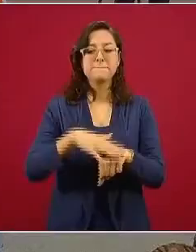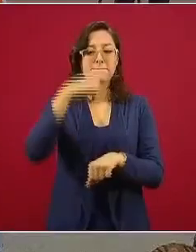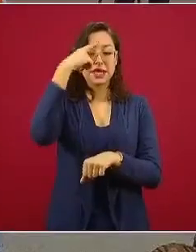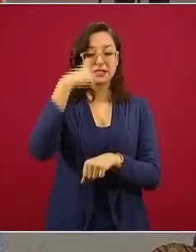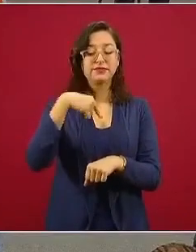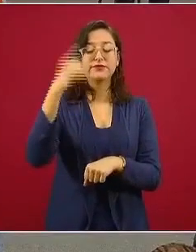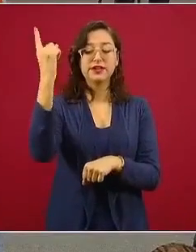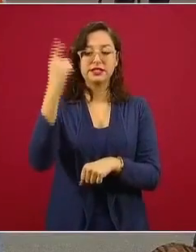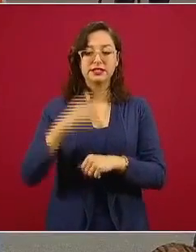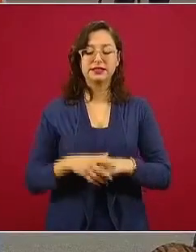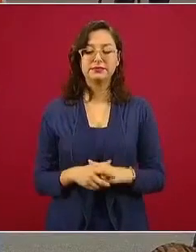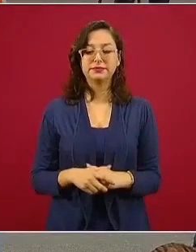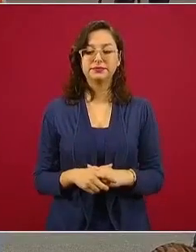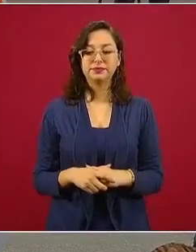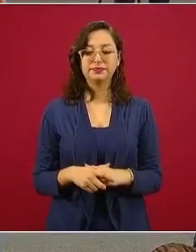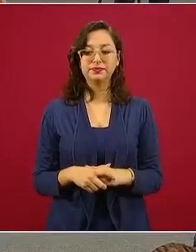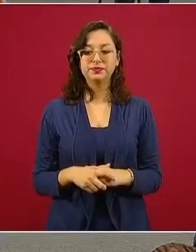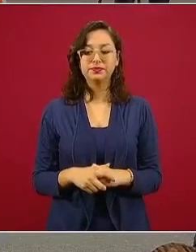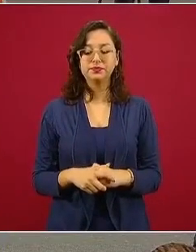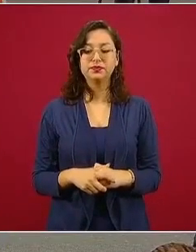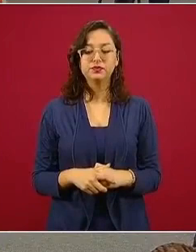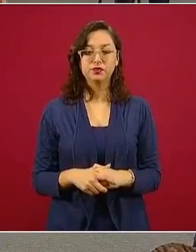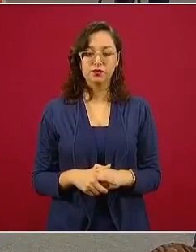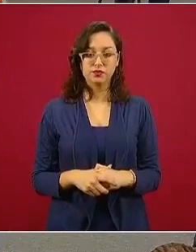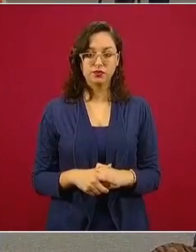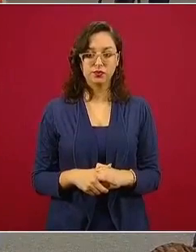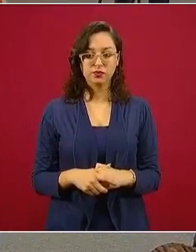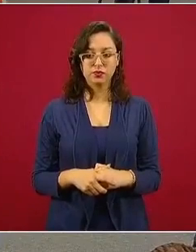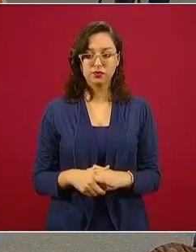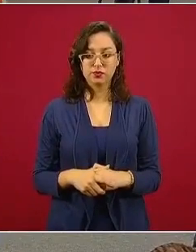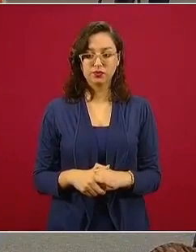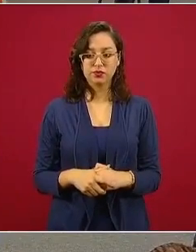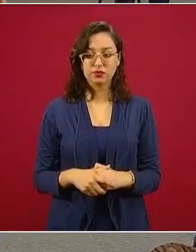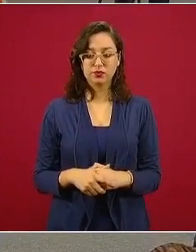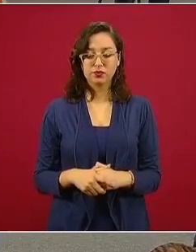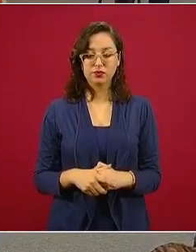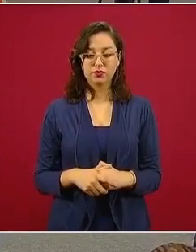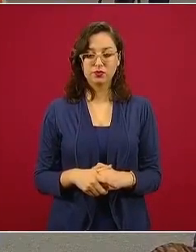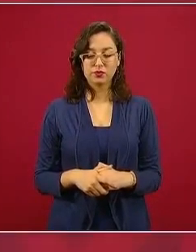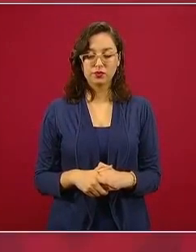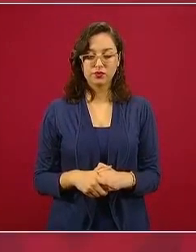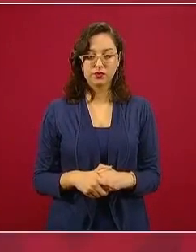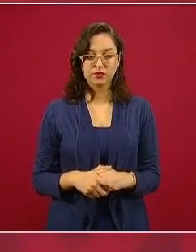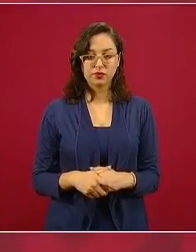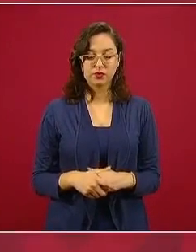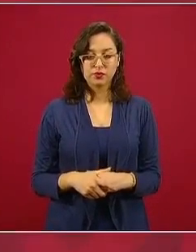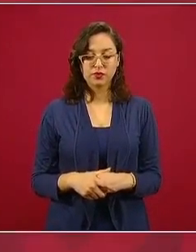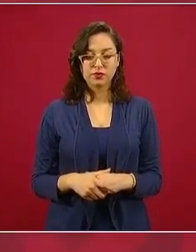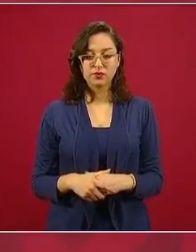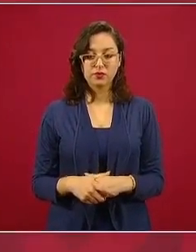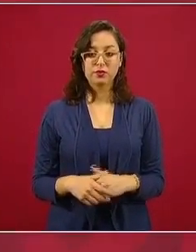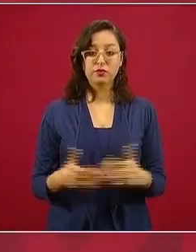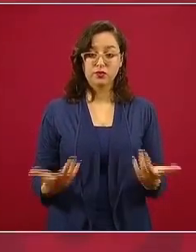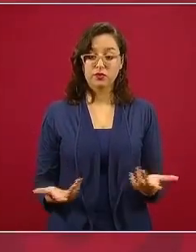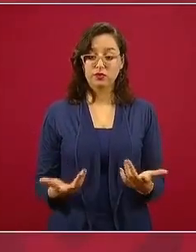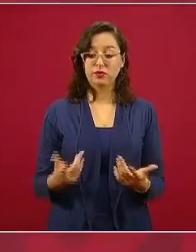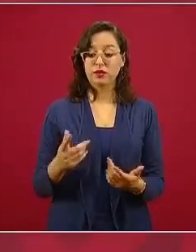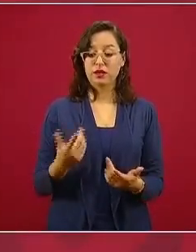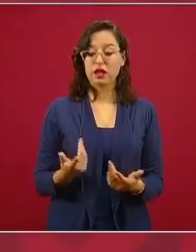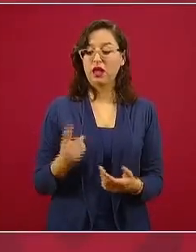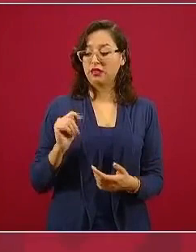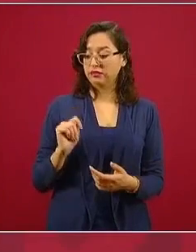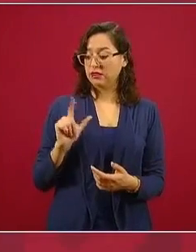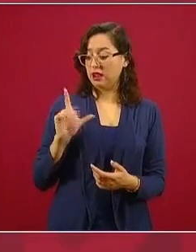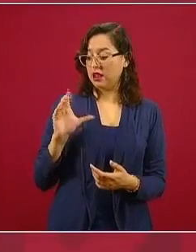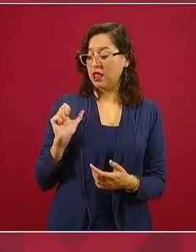fluida. Así pues, es un tratado que le da continuidad al tratado